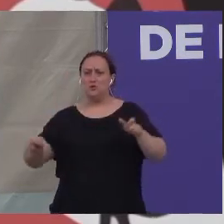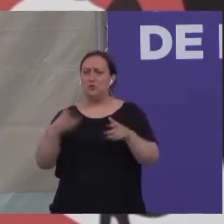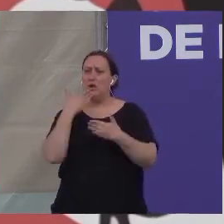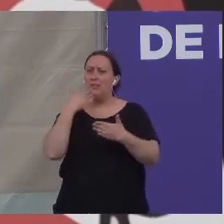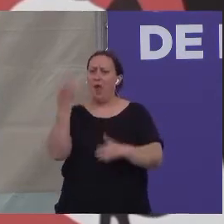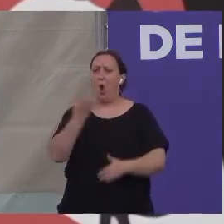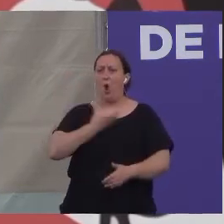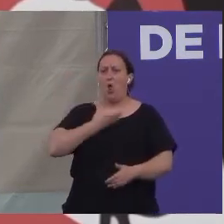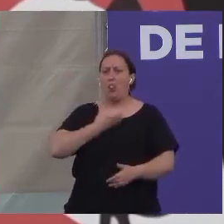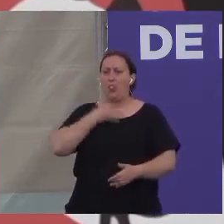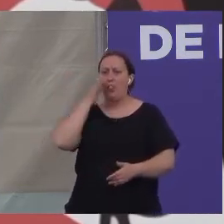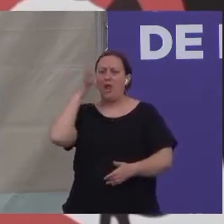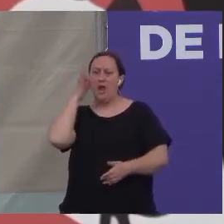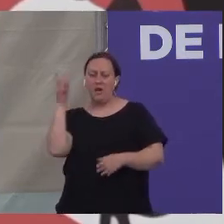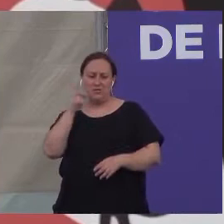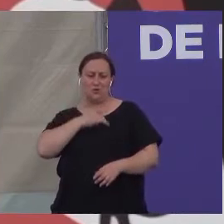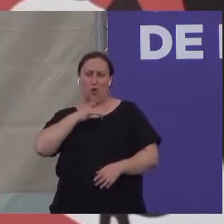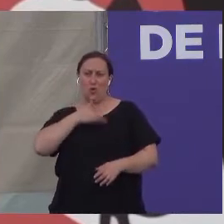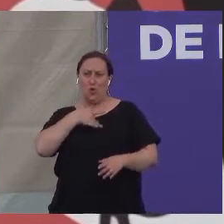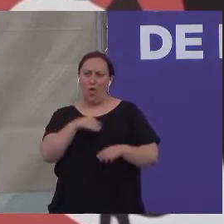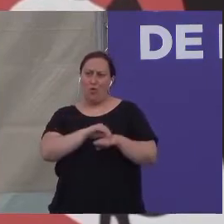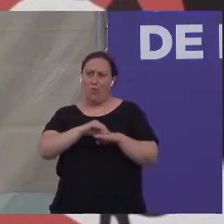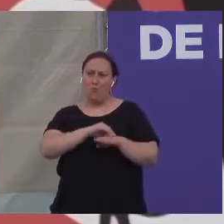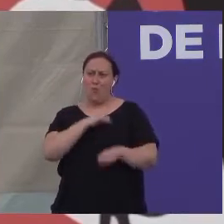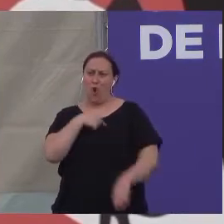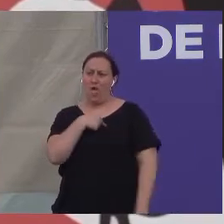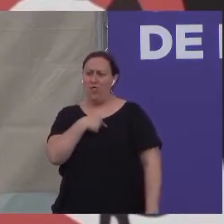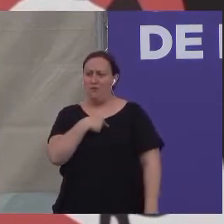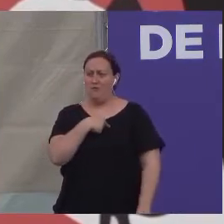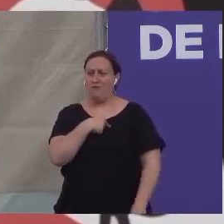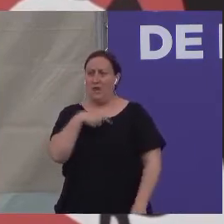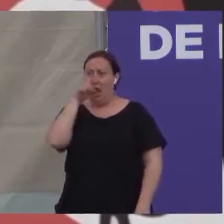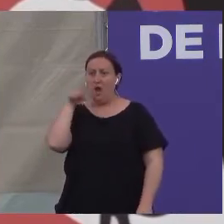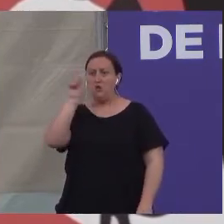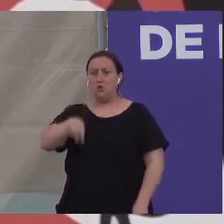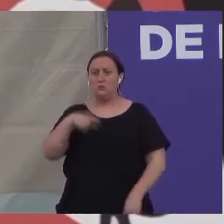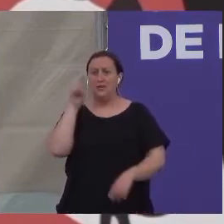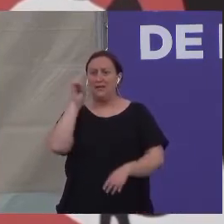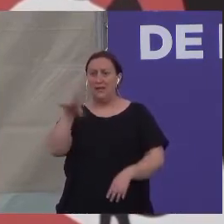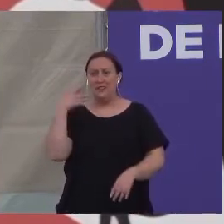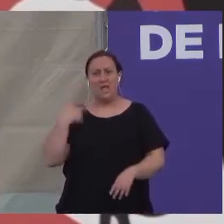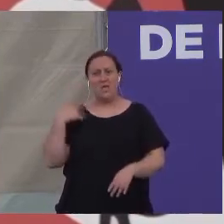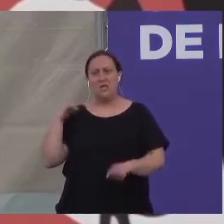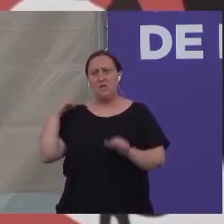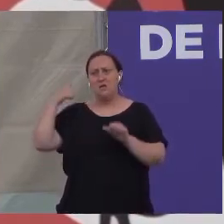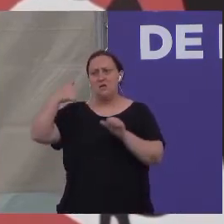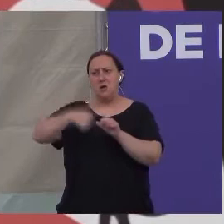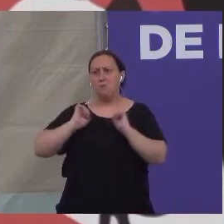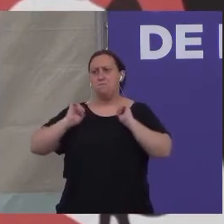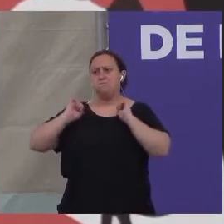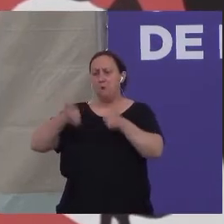y concejalas de corazón morado. Ya empezamos a hacerlo en 2015. cuando muchas personas